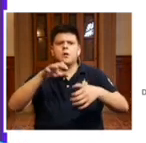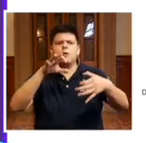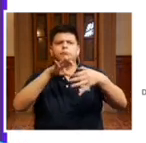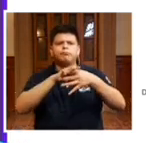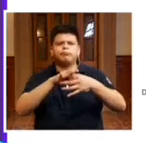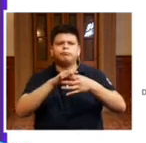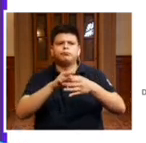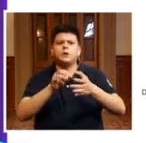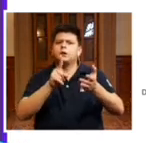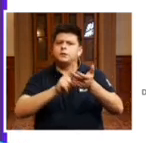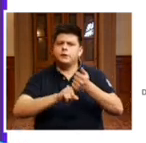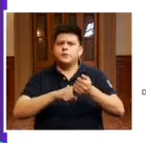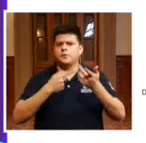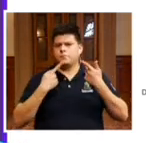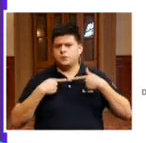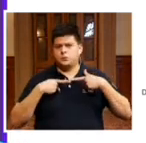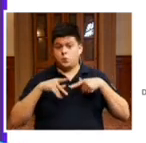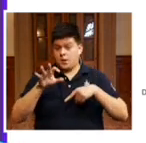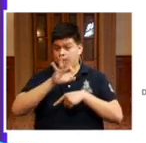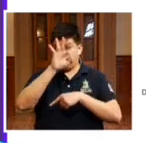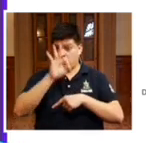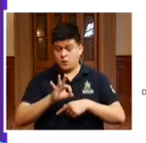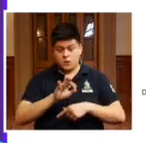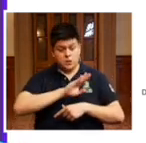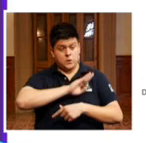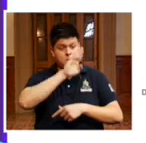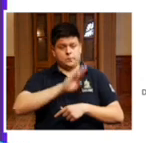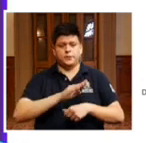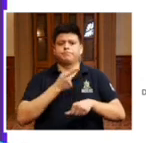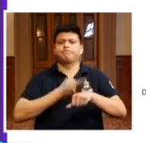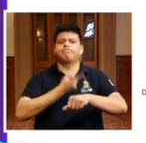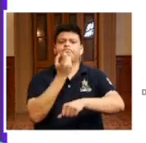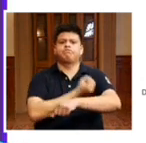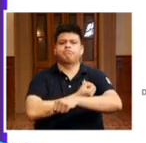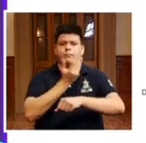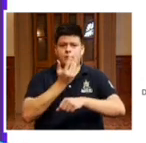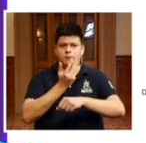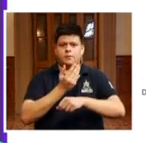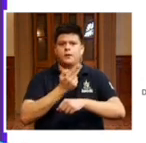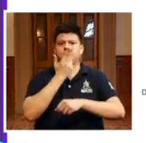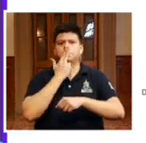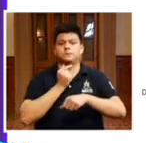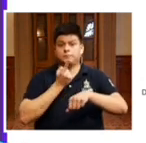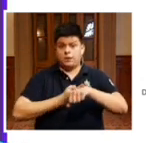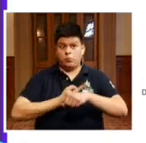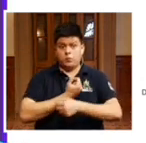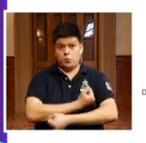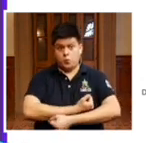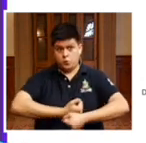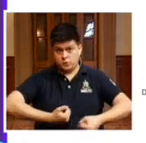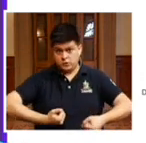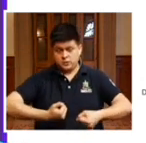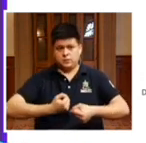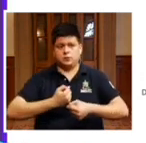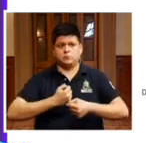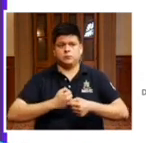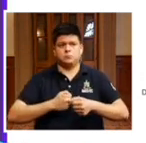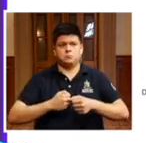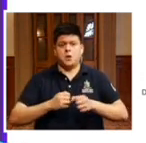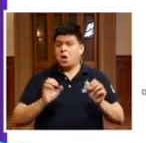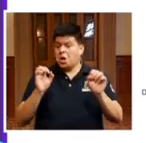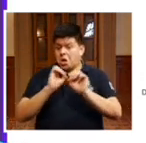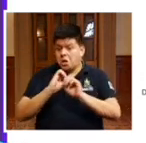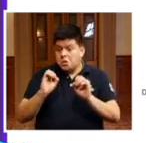a las defunciones en Nuevo León: hipertensión arterial, diabetes, obesidad, ninguna,